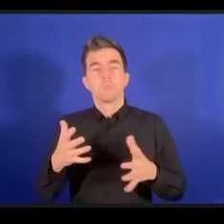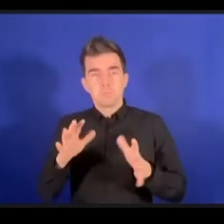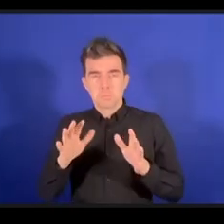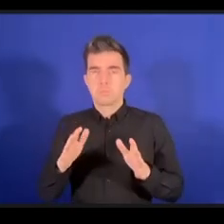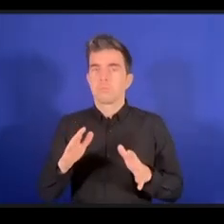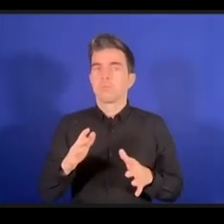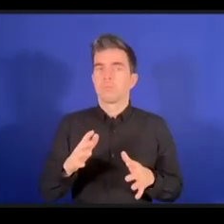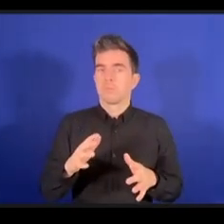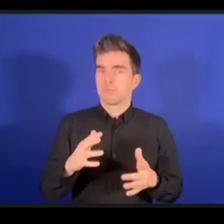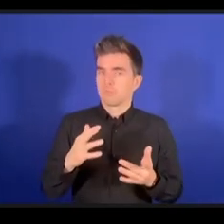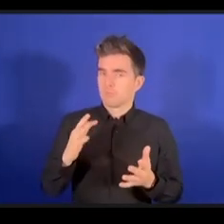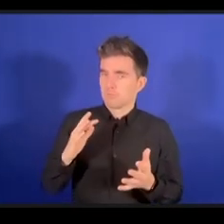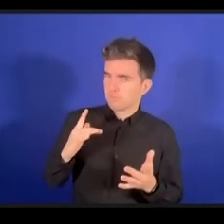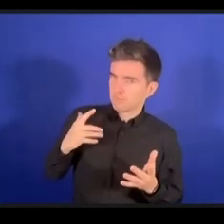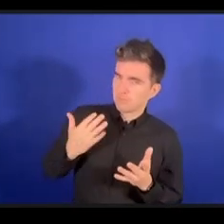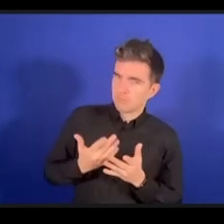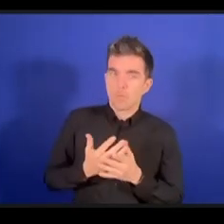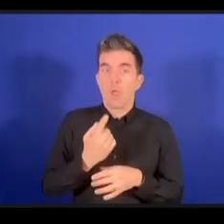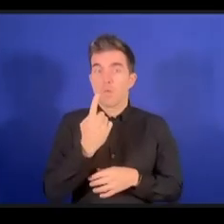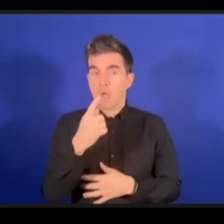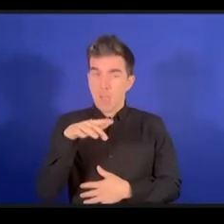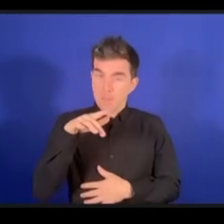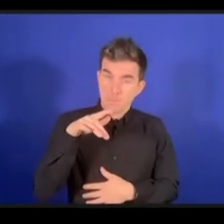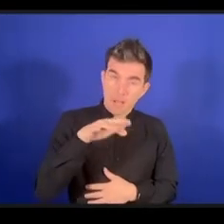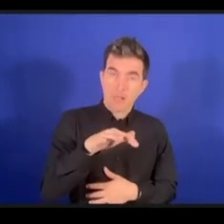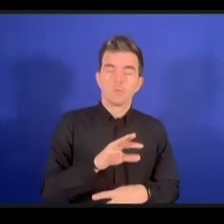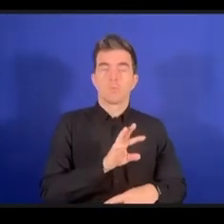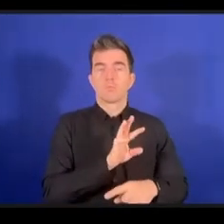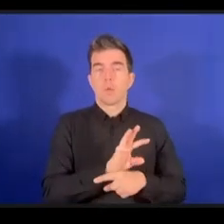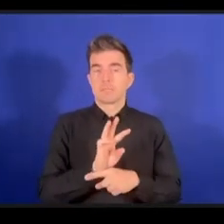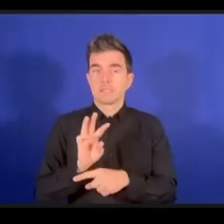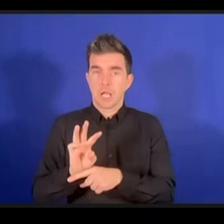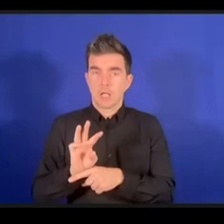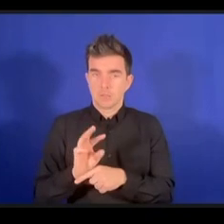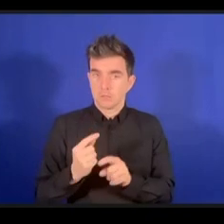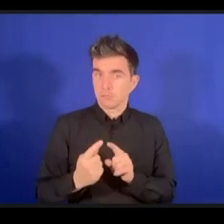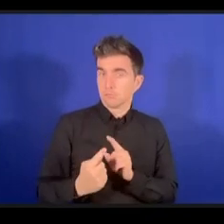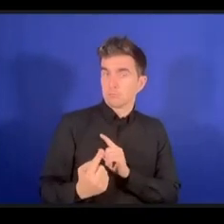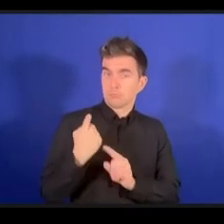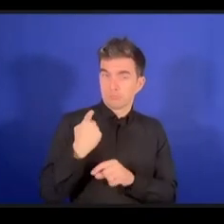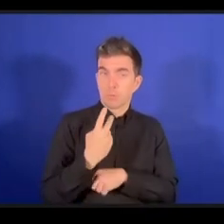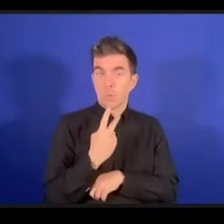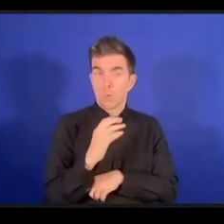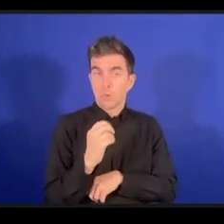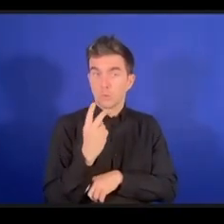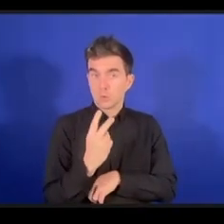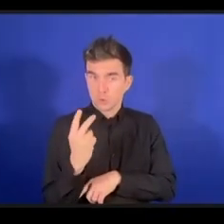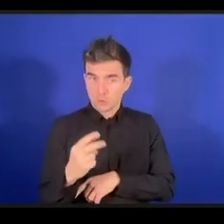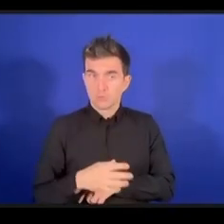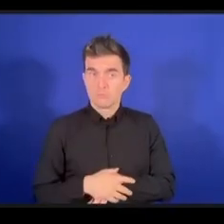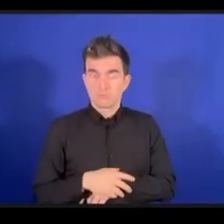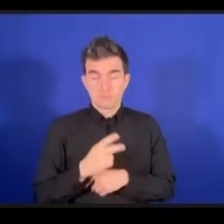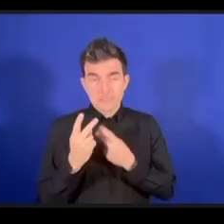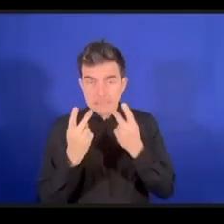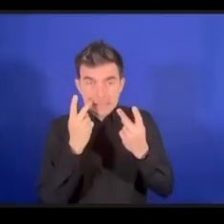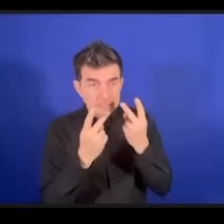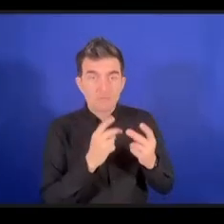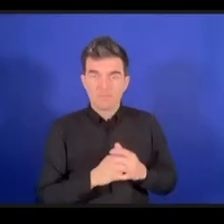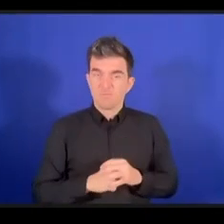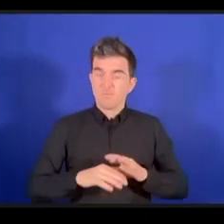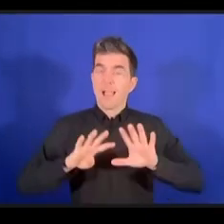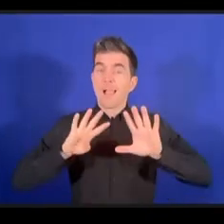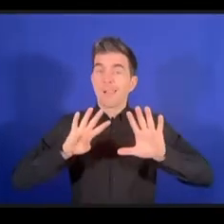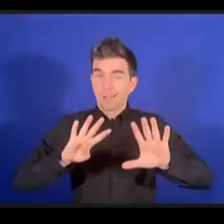ver que aproximadamente el 97 por de las páginas de los sitios webs tenían algún tipo de